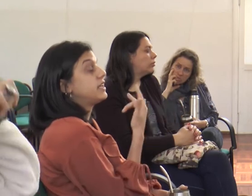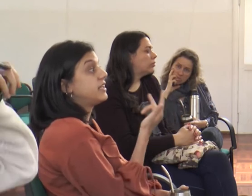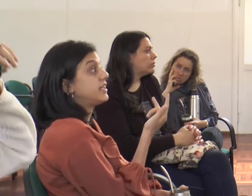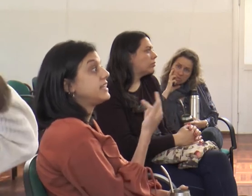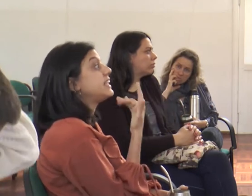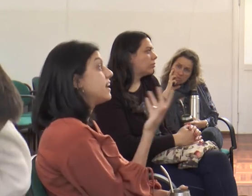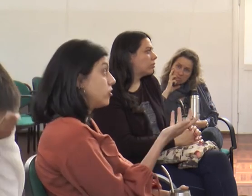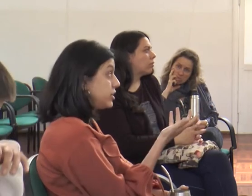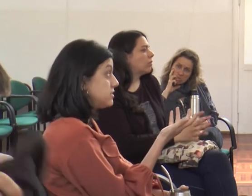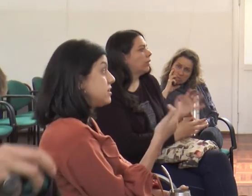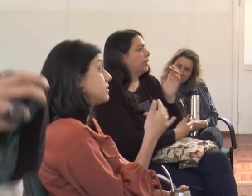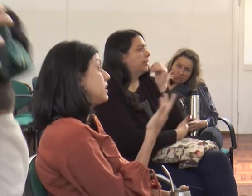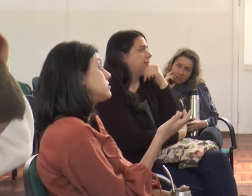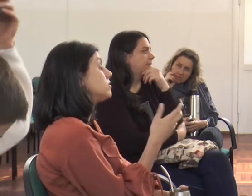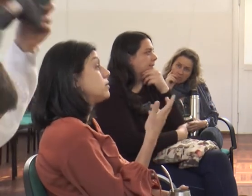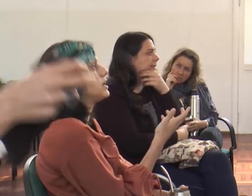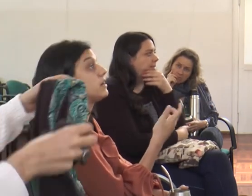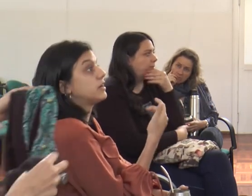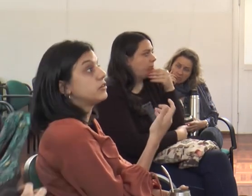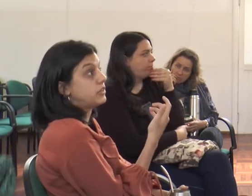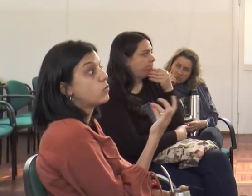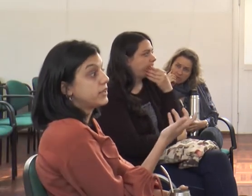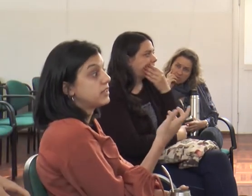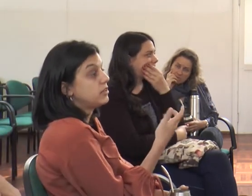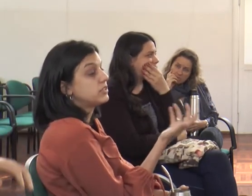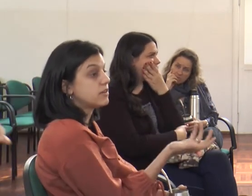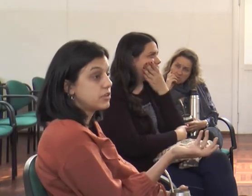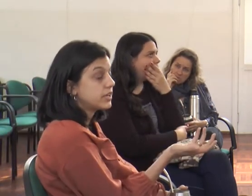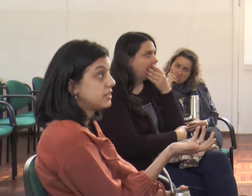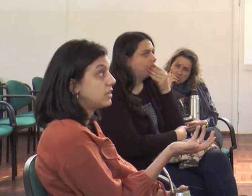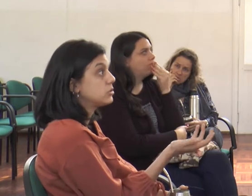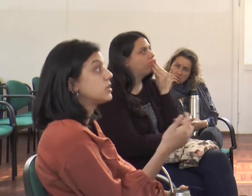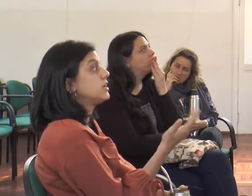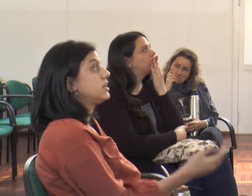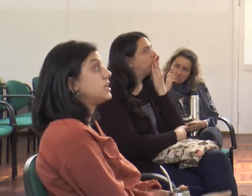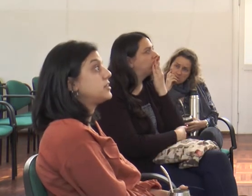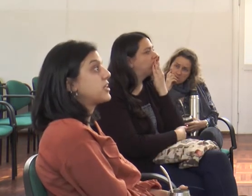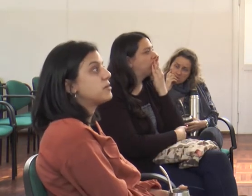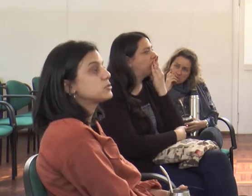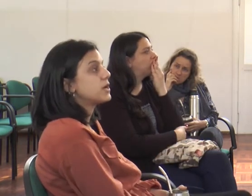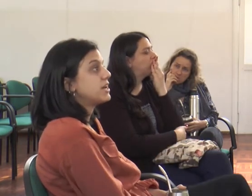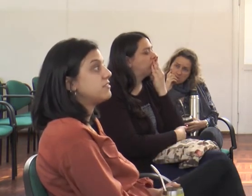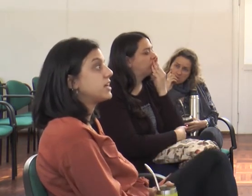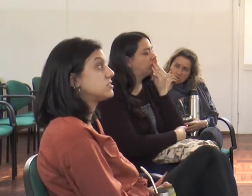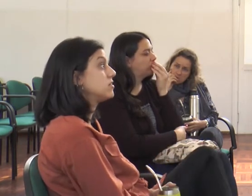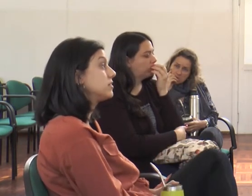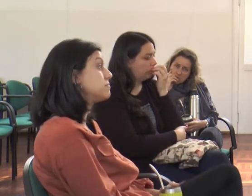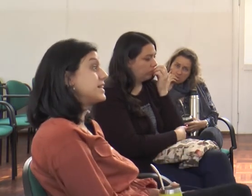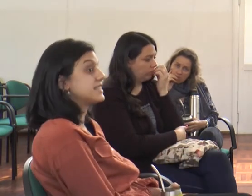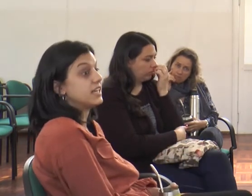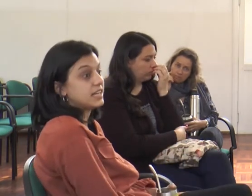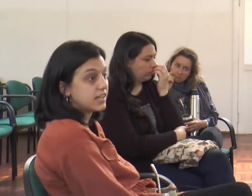genere indicadores en relación también a que nos dé cuenta de los desafíos que tenemos y tengamos una